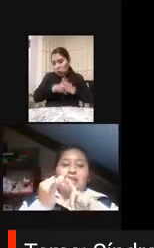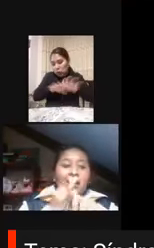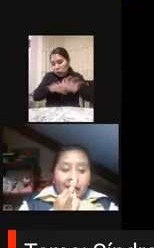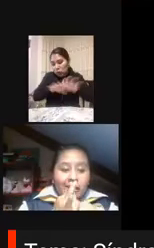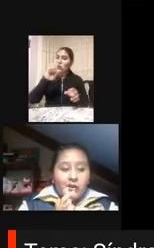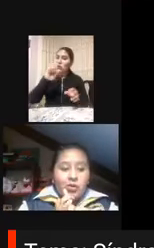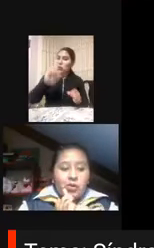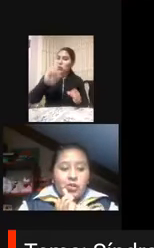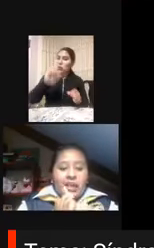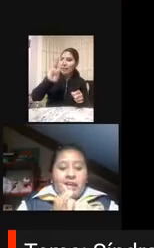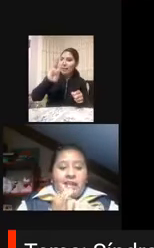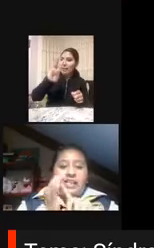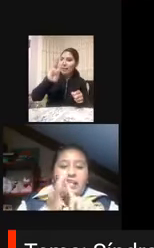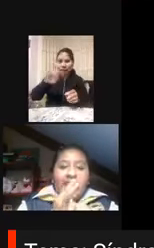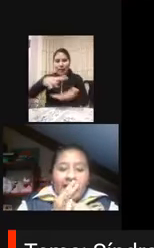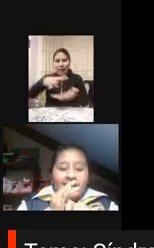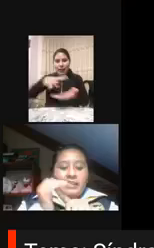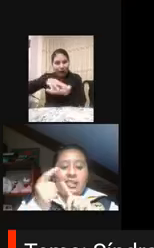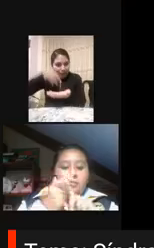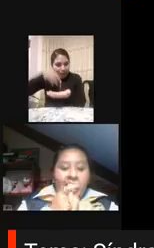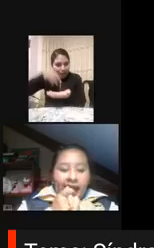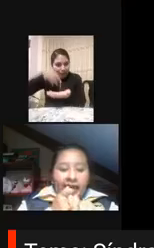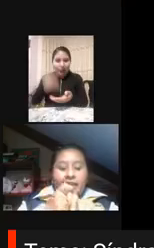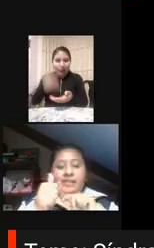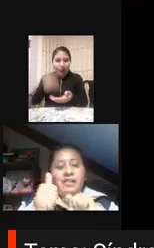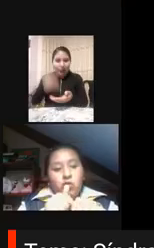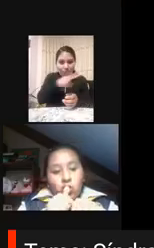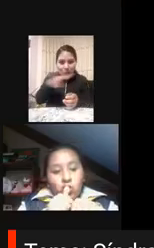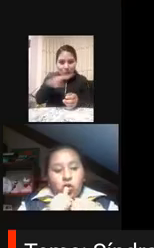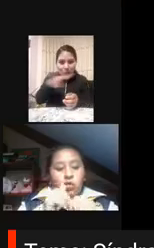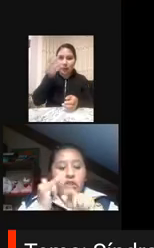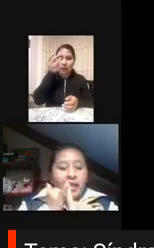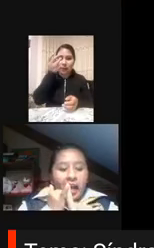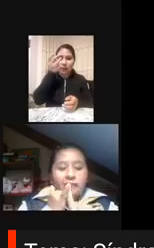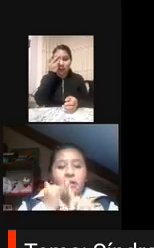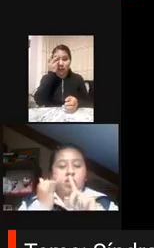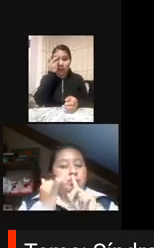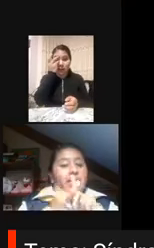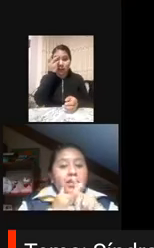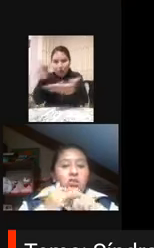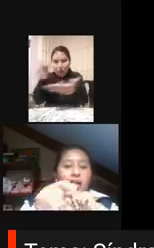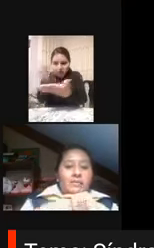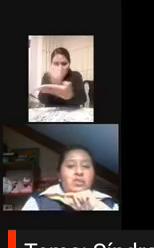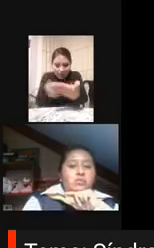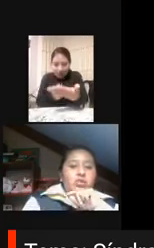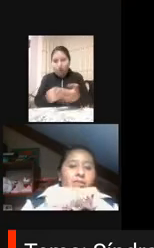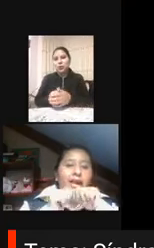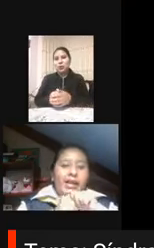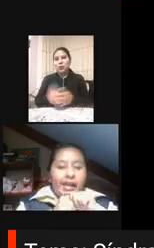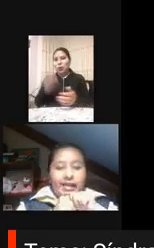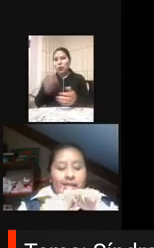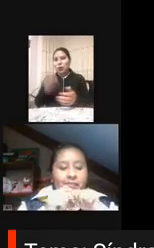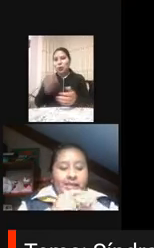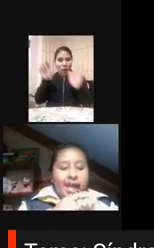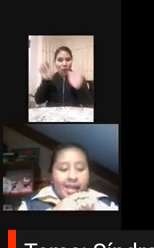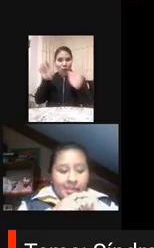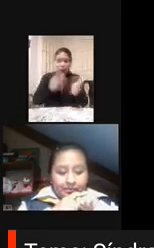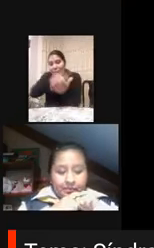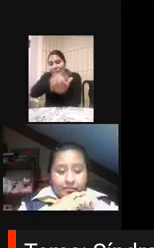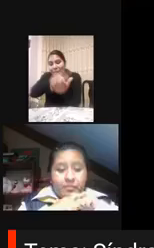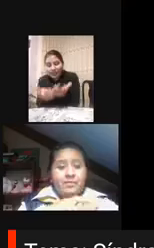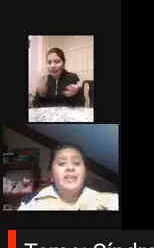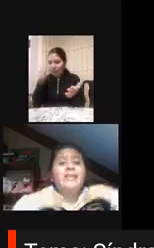de signos, de señales, imágenes, dibujos, gráficos, pictogramas, como se ve acá en la